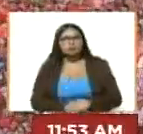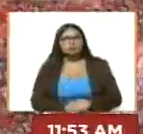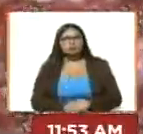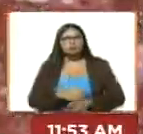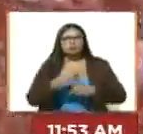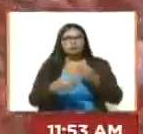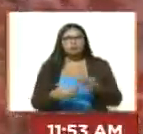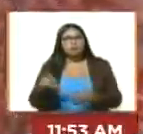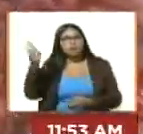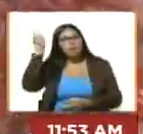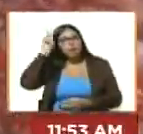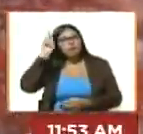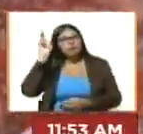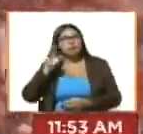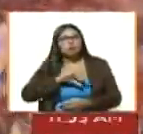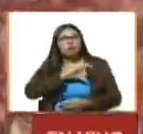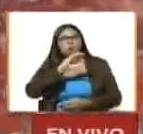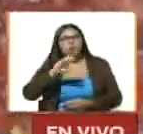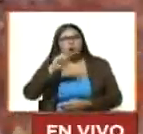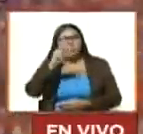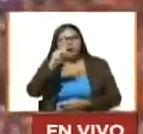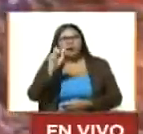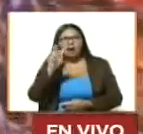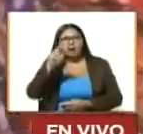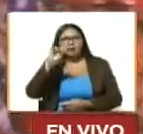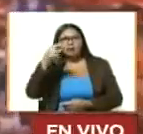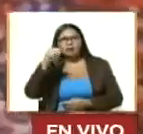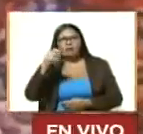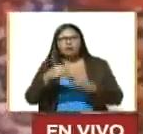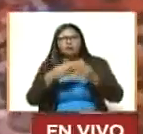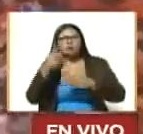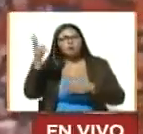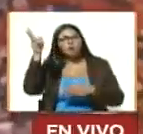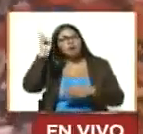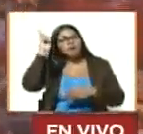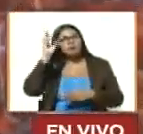los indios Cariña, como los indios Caribe.